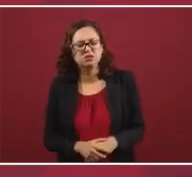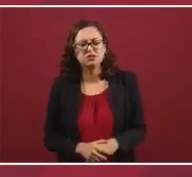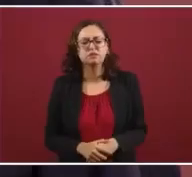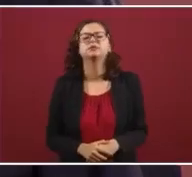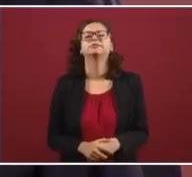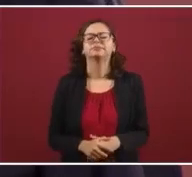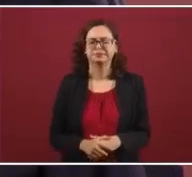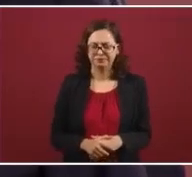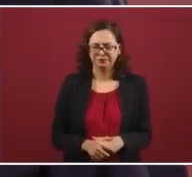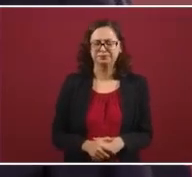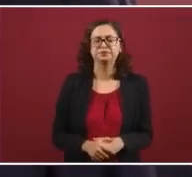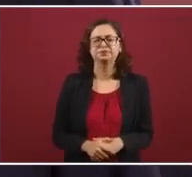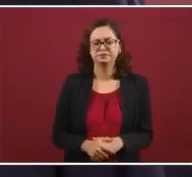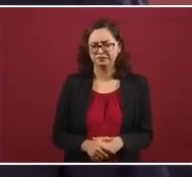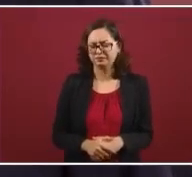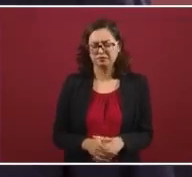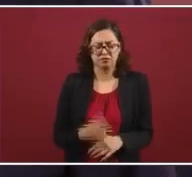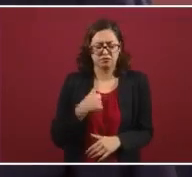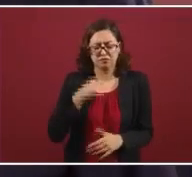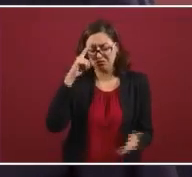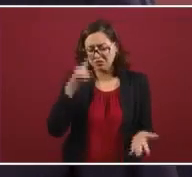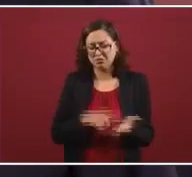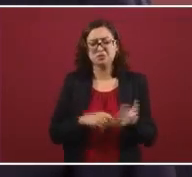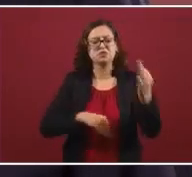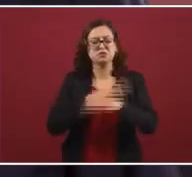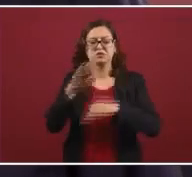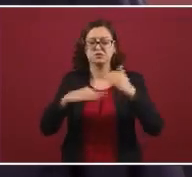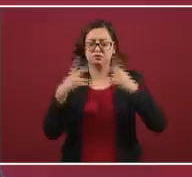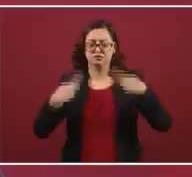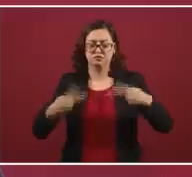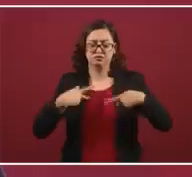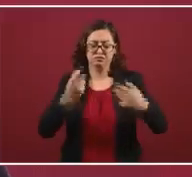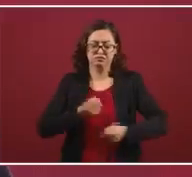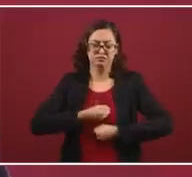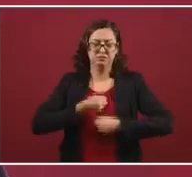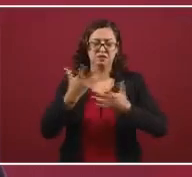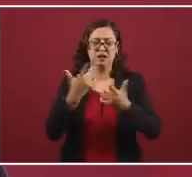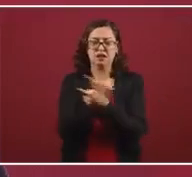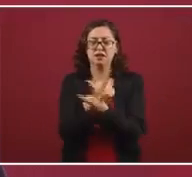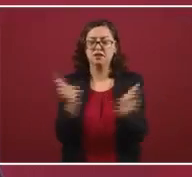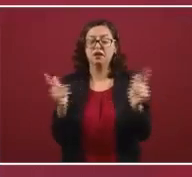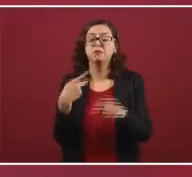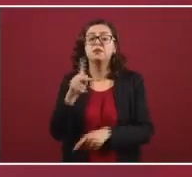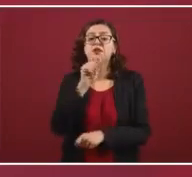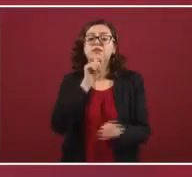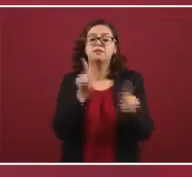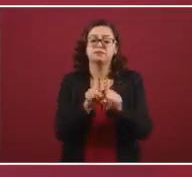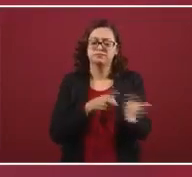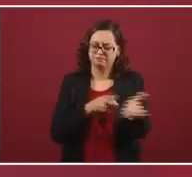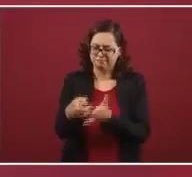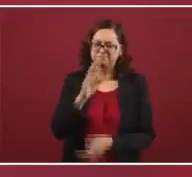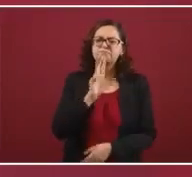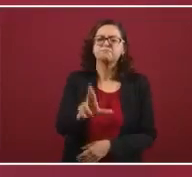haya libertad plena, pero que también haya réplica,